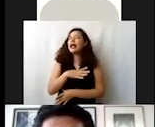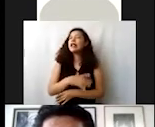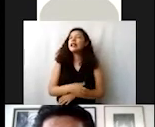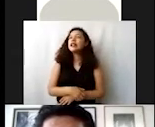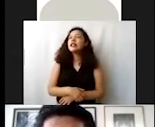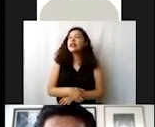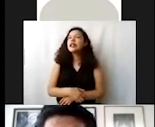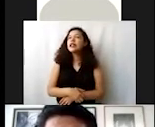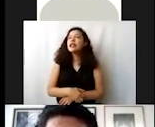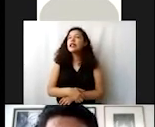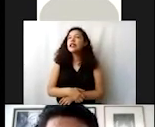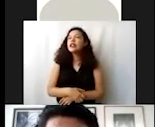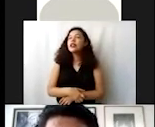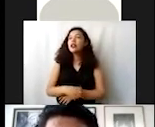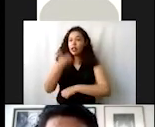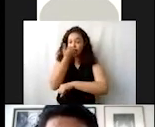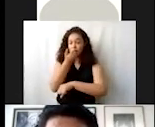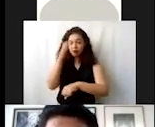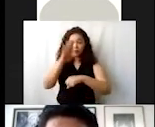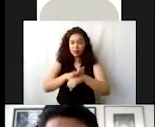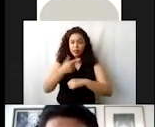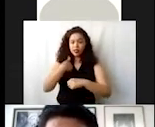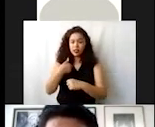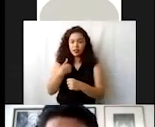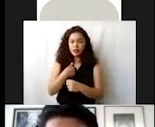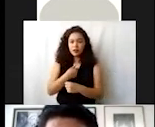la parte administrativa donde llevo a cabo mi relación de,